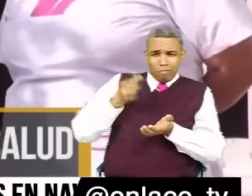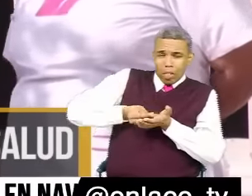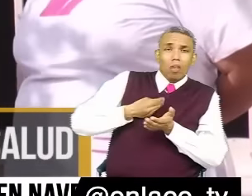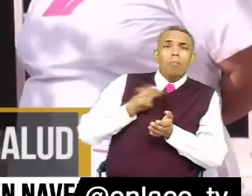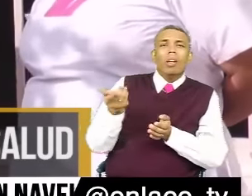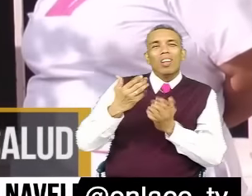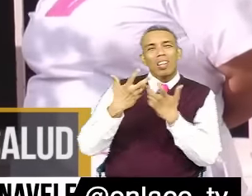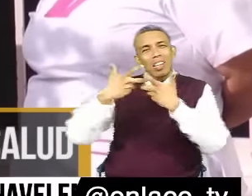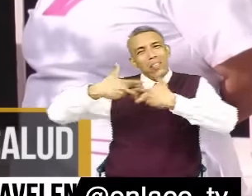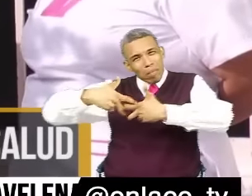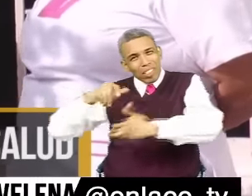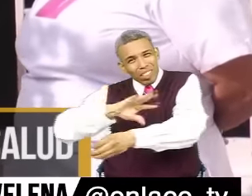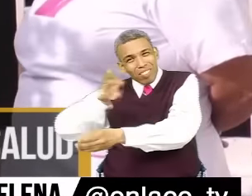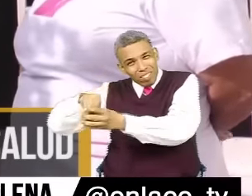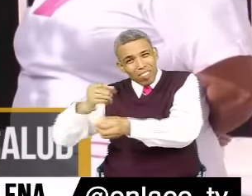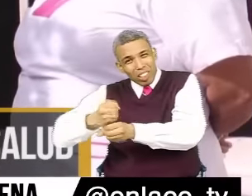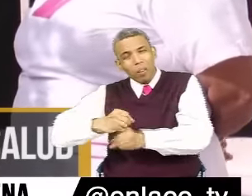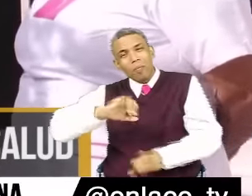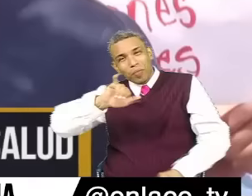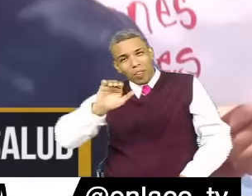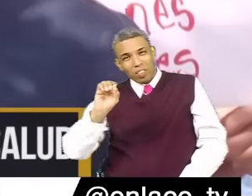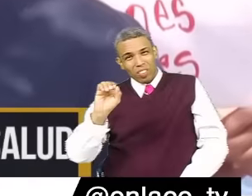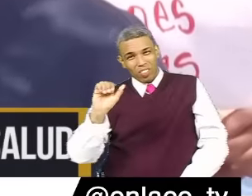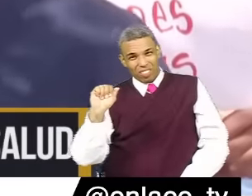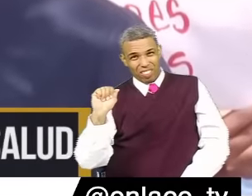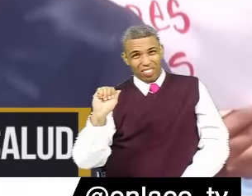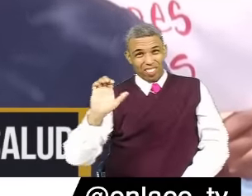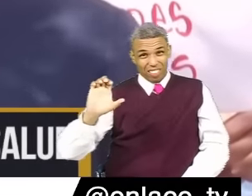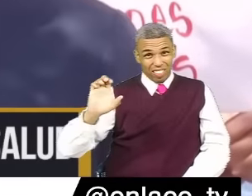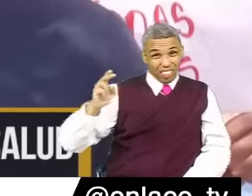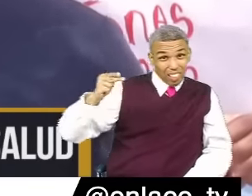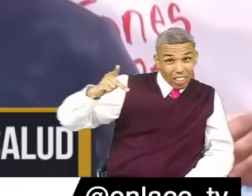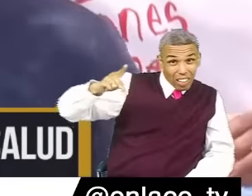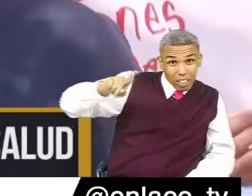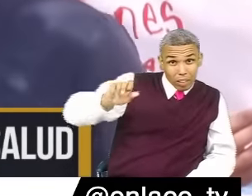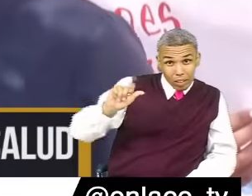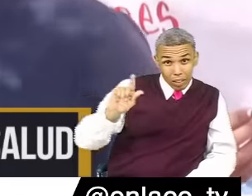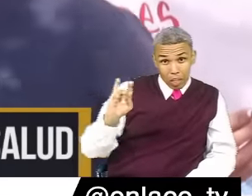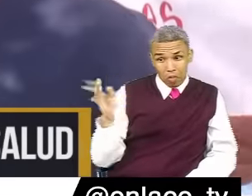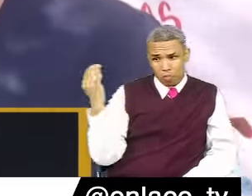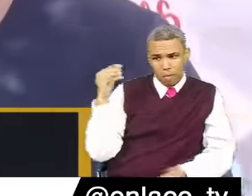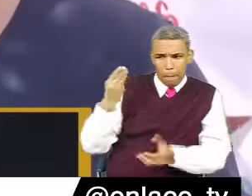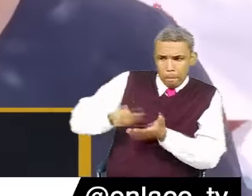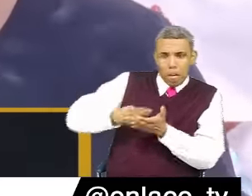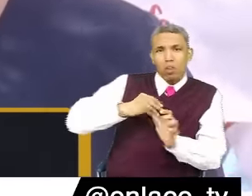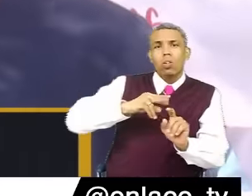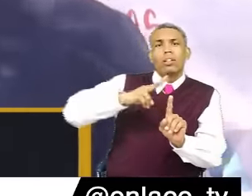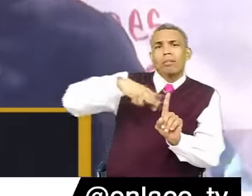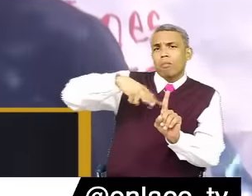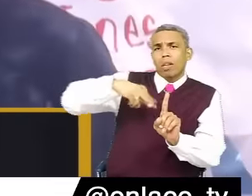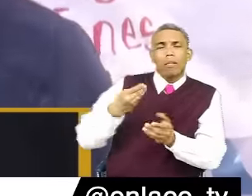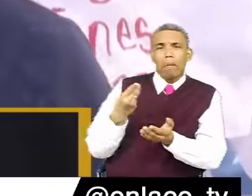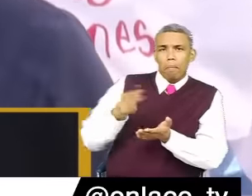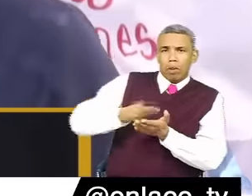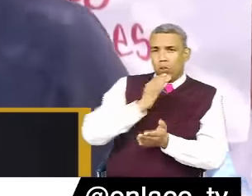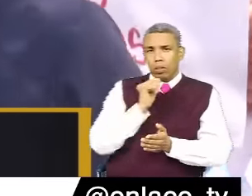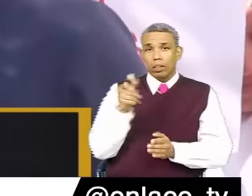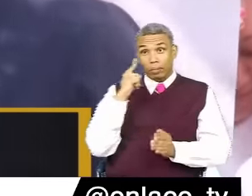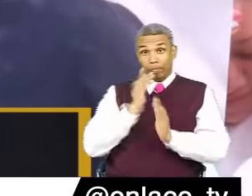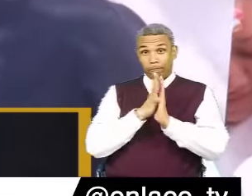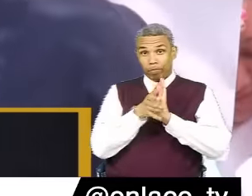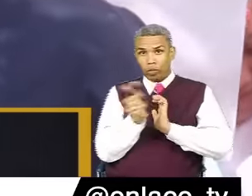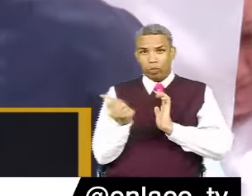los acuerdos pactados desde junio pasado. Es un problema que viene desde el mes de junio. El mes de junio, de hecho,